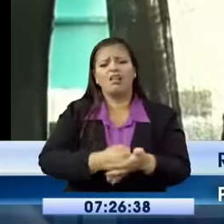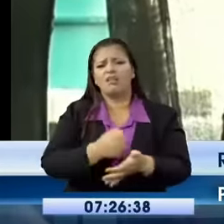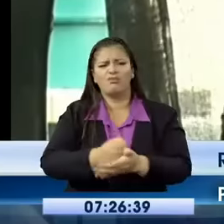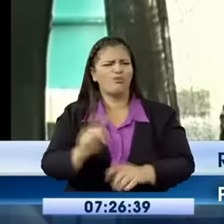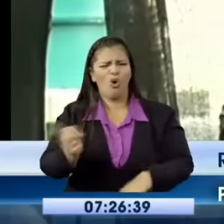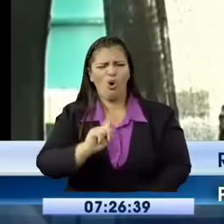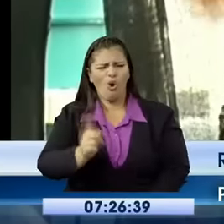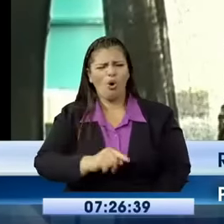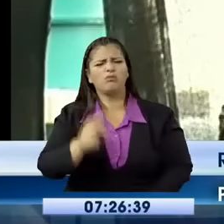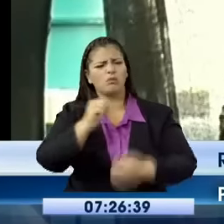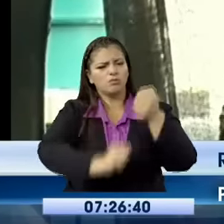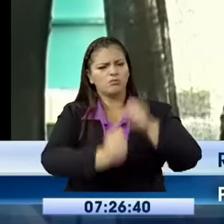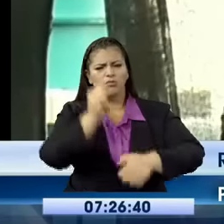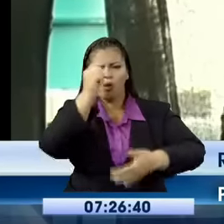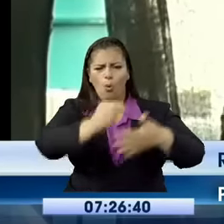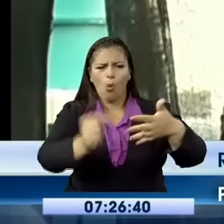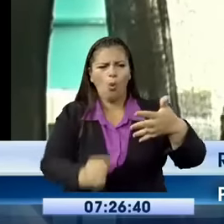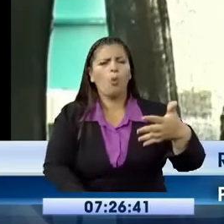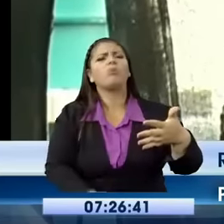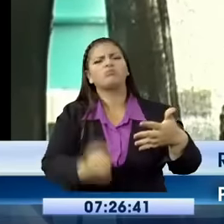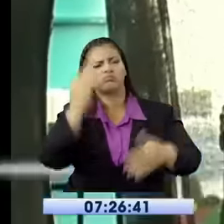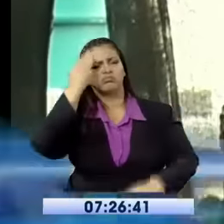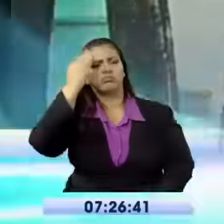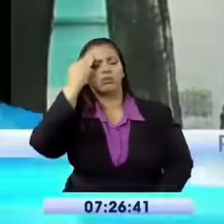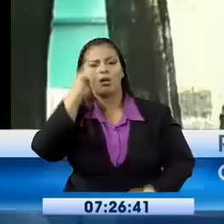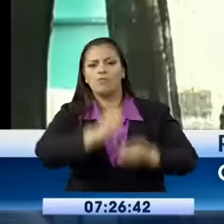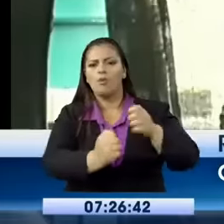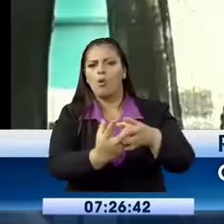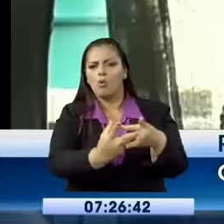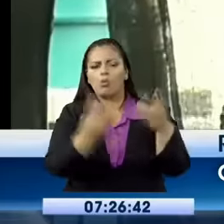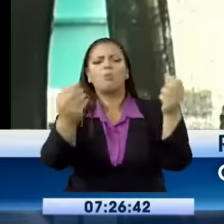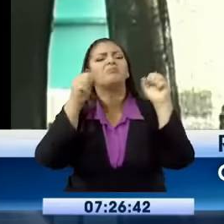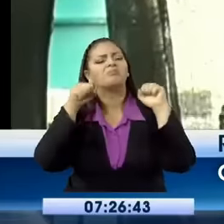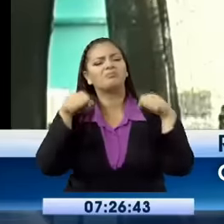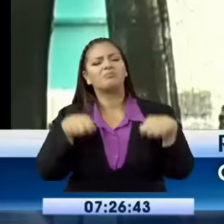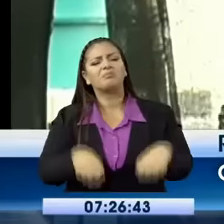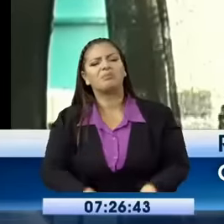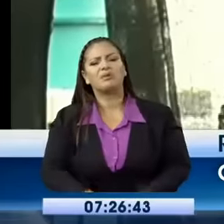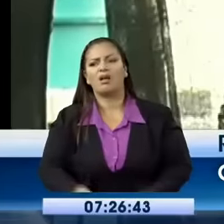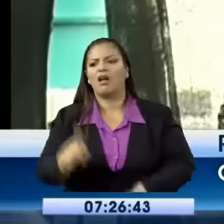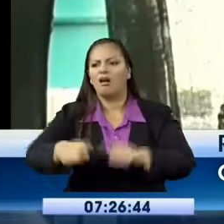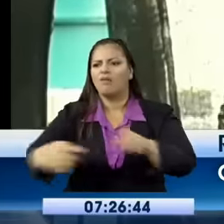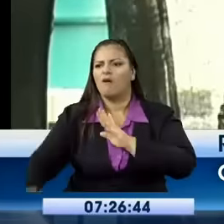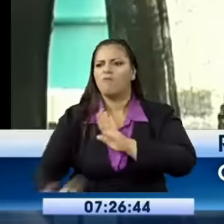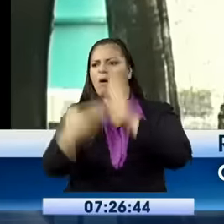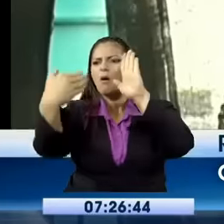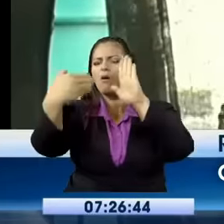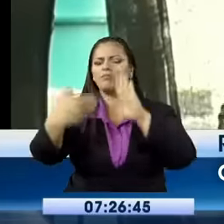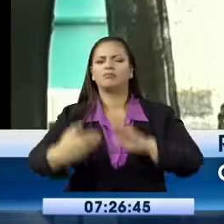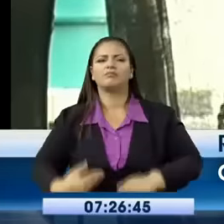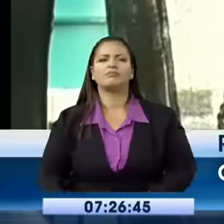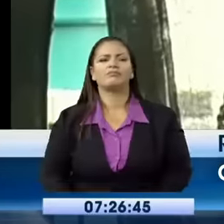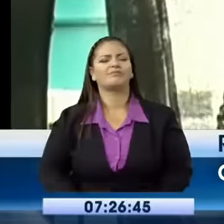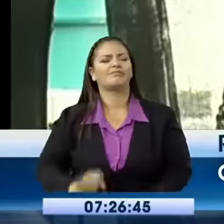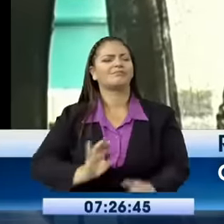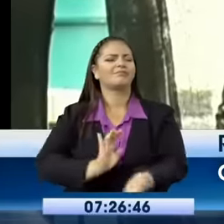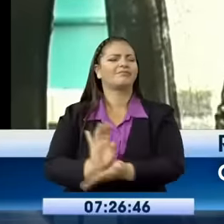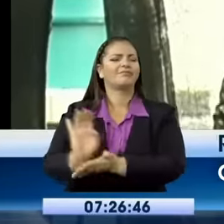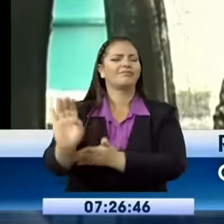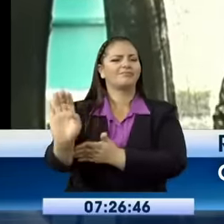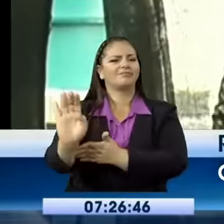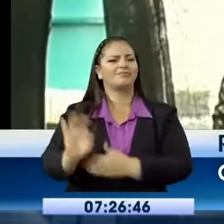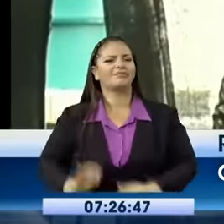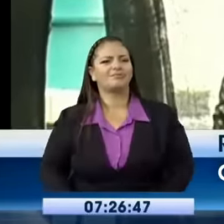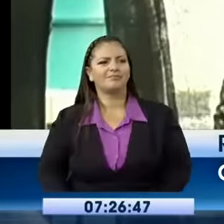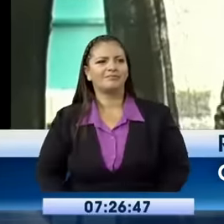acostumbrados a enfrentar poderosos sectores que se oponen al cambio el más importante recurso